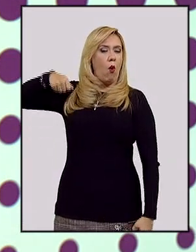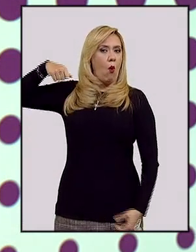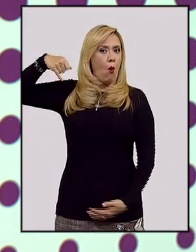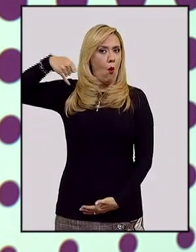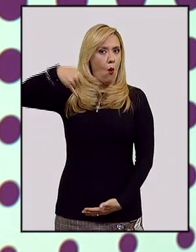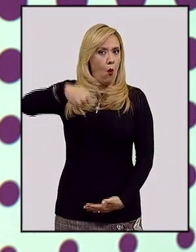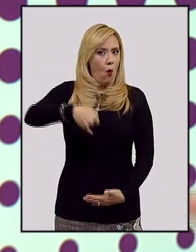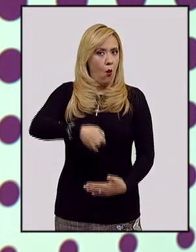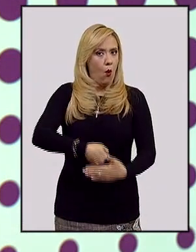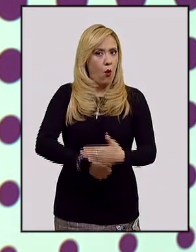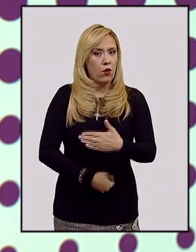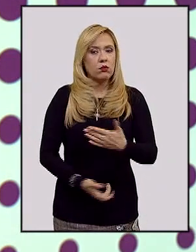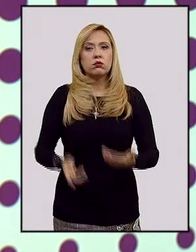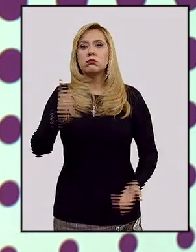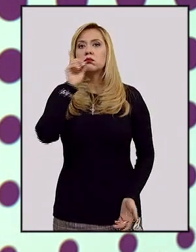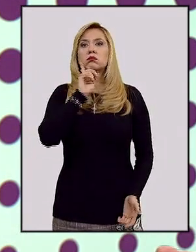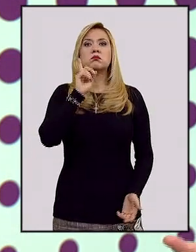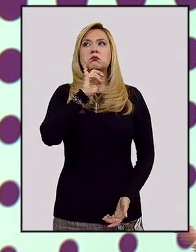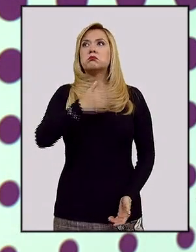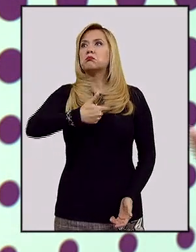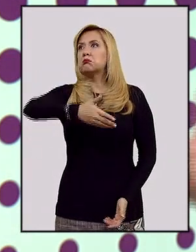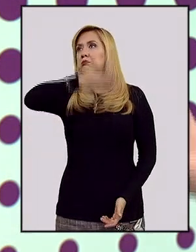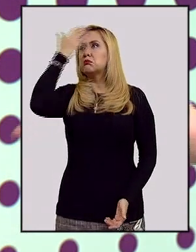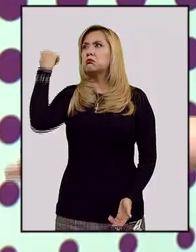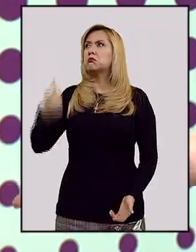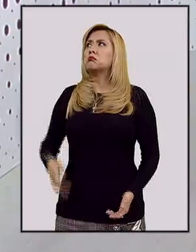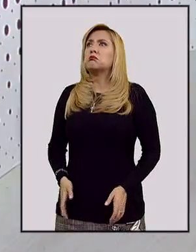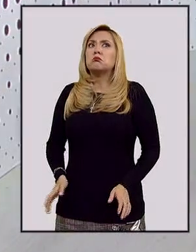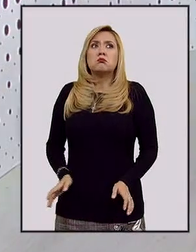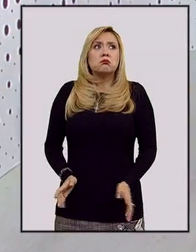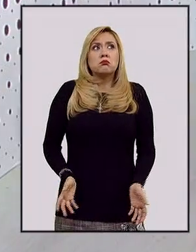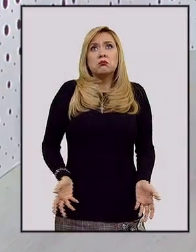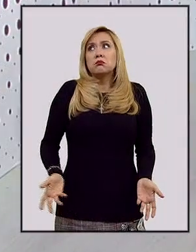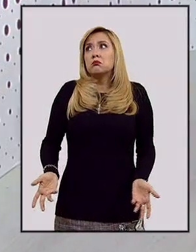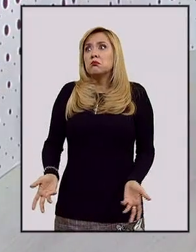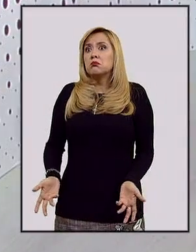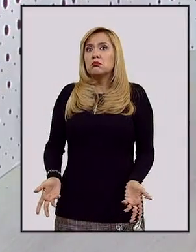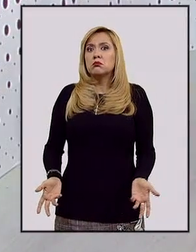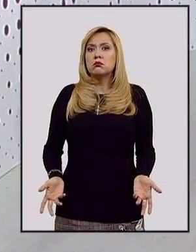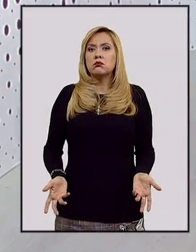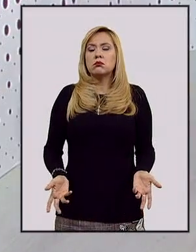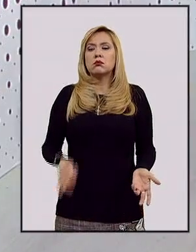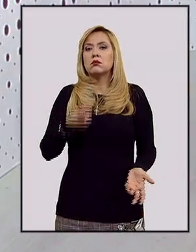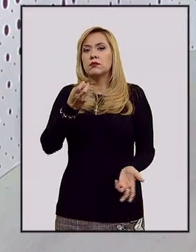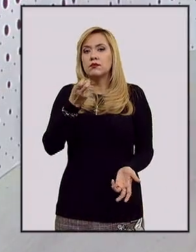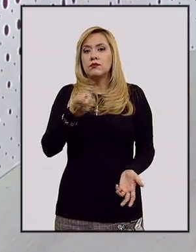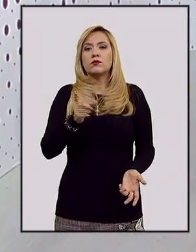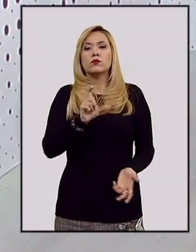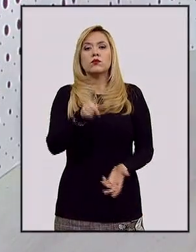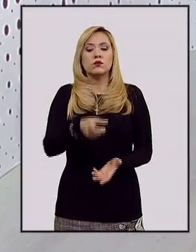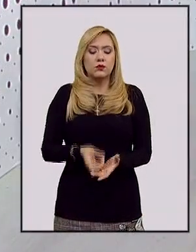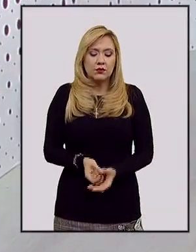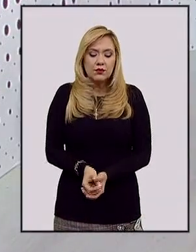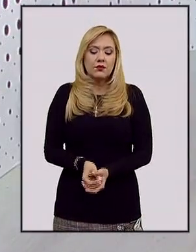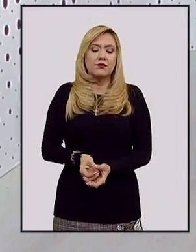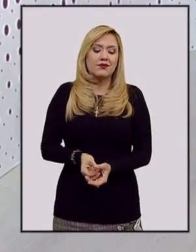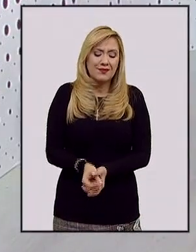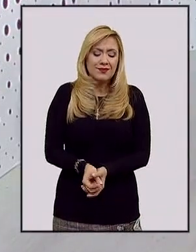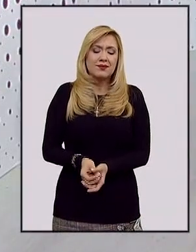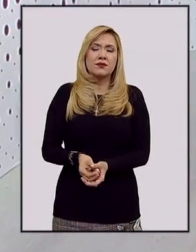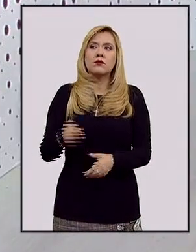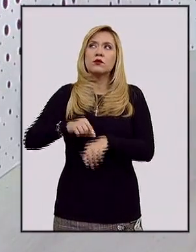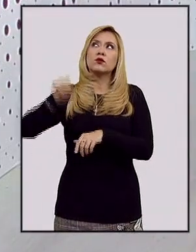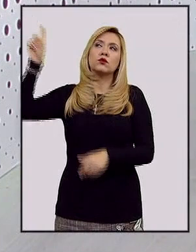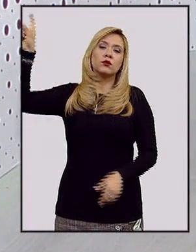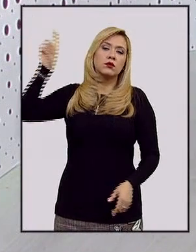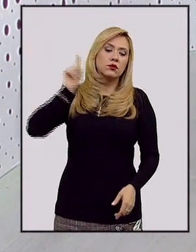mujeres no recibieron la información y entonces no están en la posibilidad porque justo estás en el proceso del parto y te dice el médico,